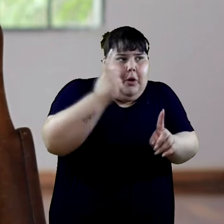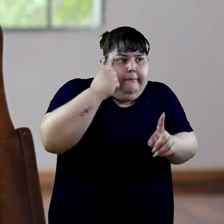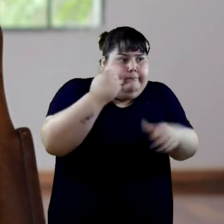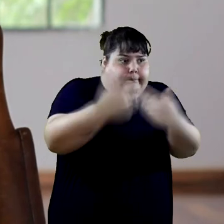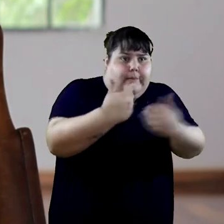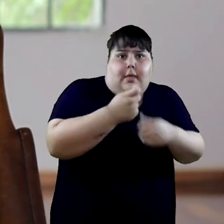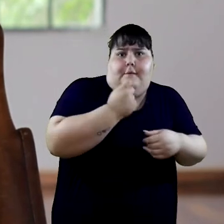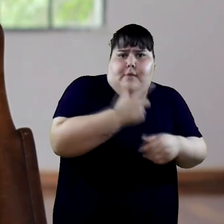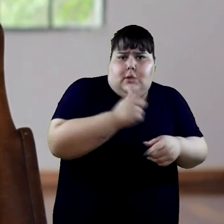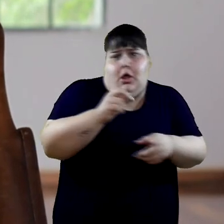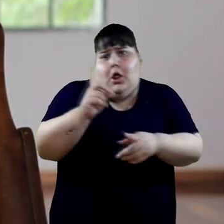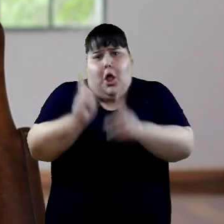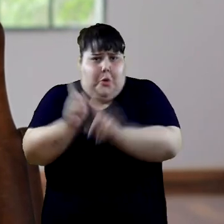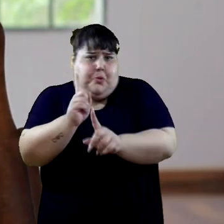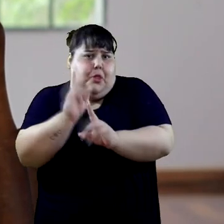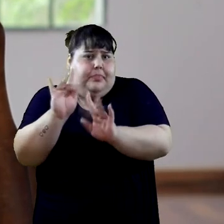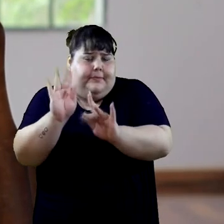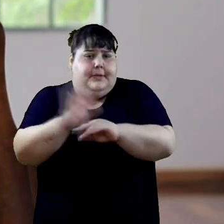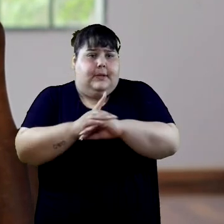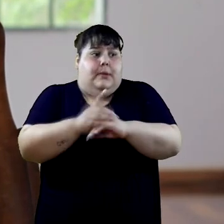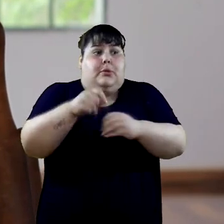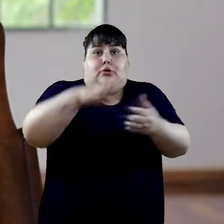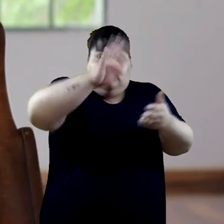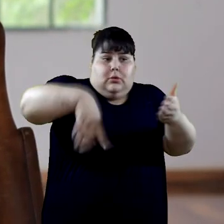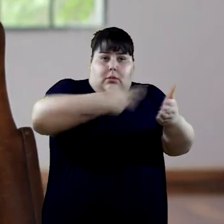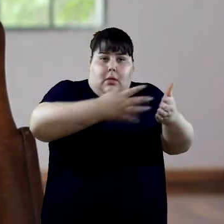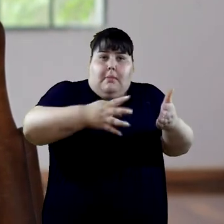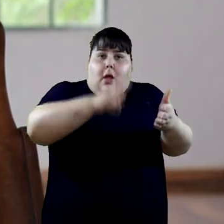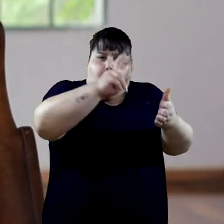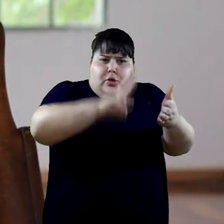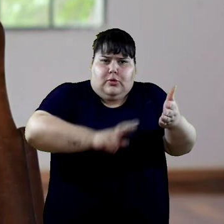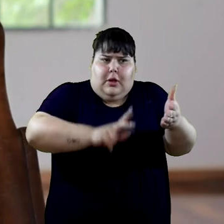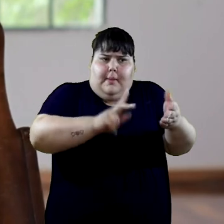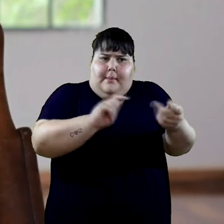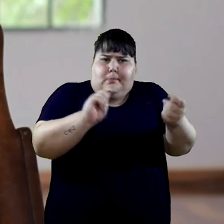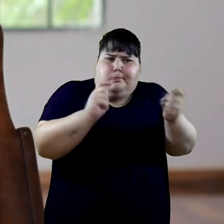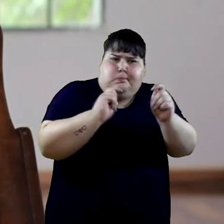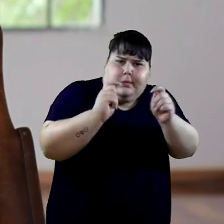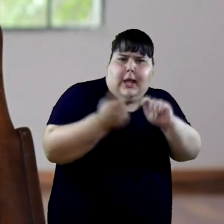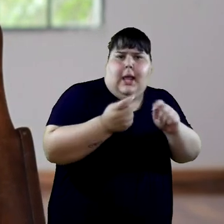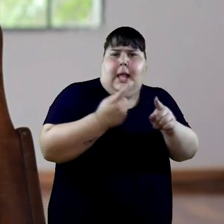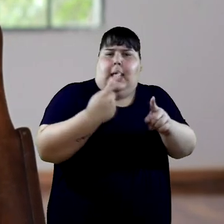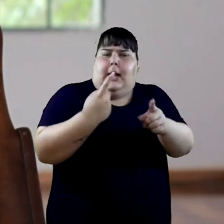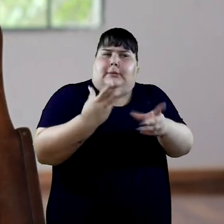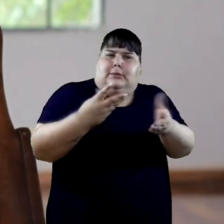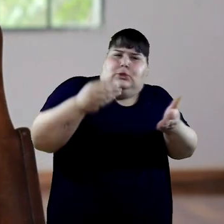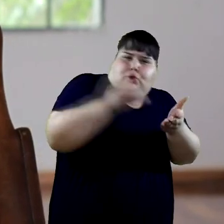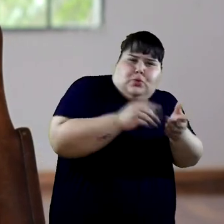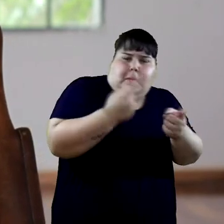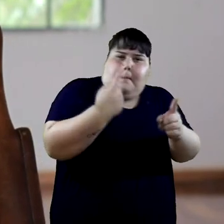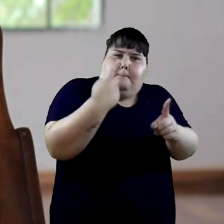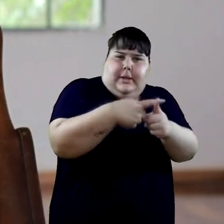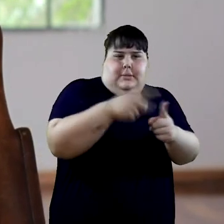más difícil. Entonces, revertir todos esos contenidos curriculares, no dejar de darlos, pero darles